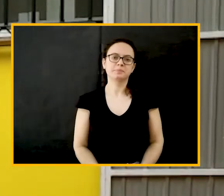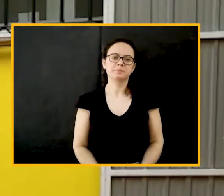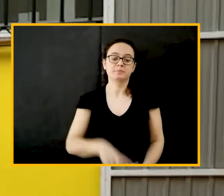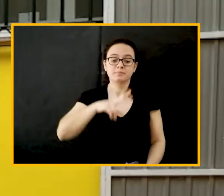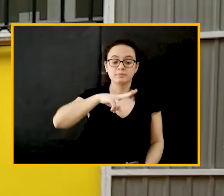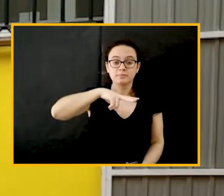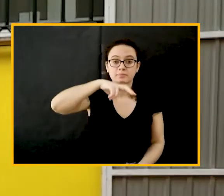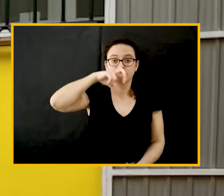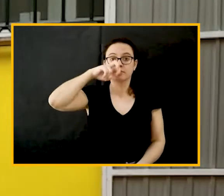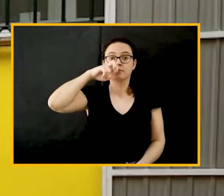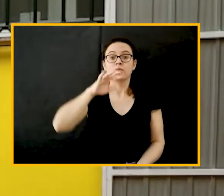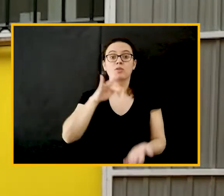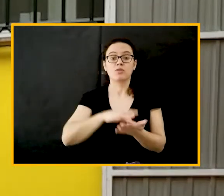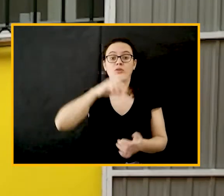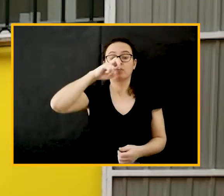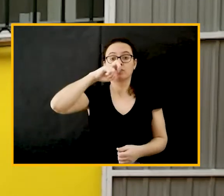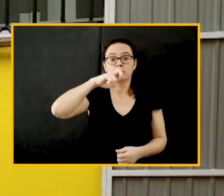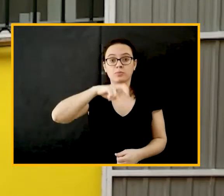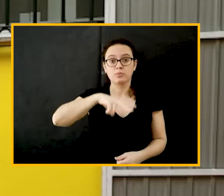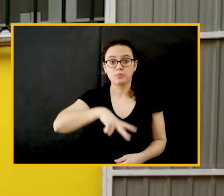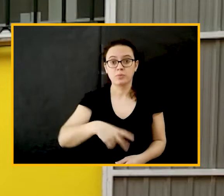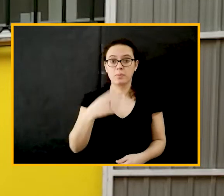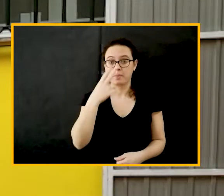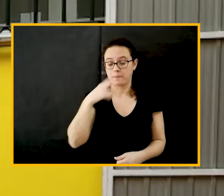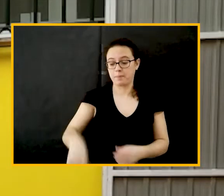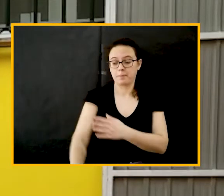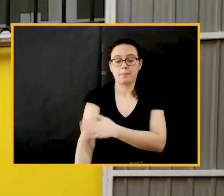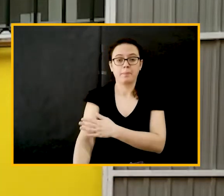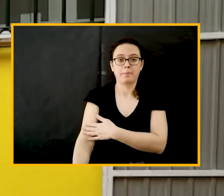Cogemos aire y cuando lo soltamos, subimos la pierna arriba.